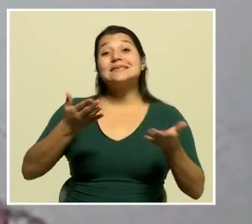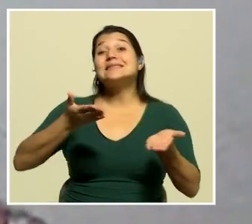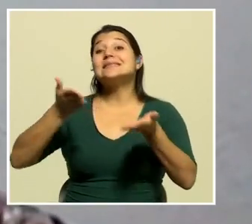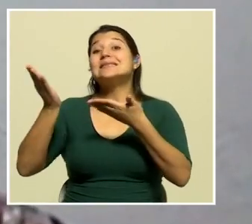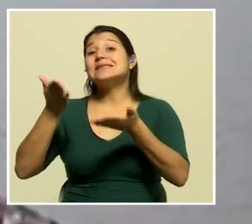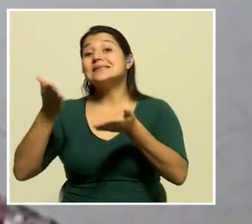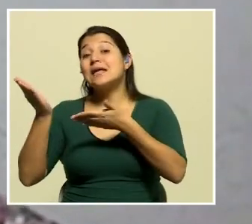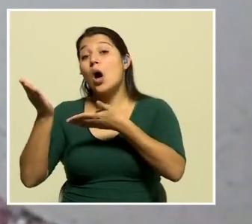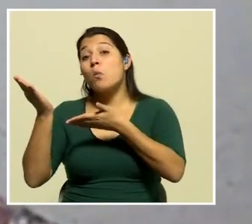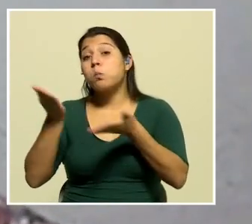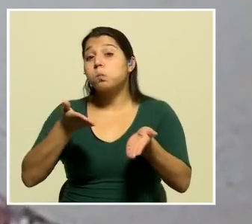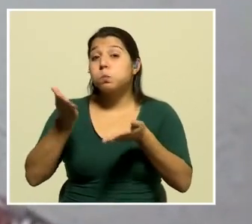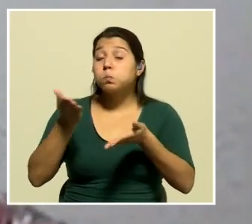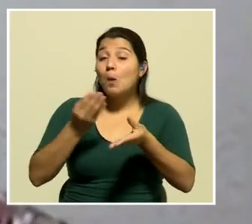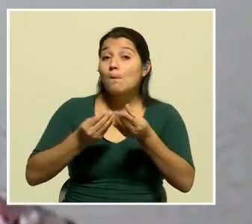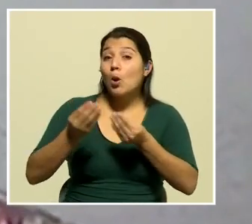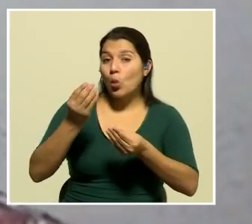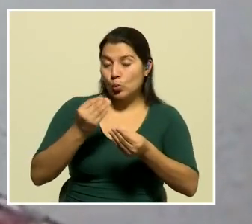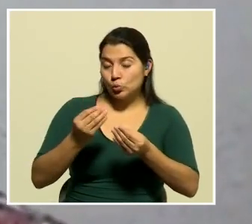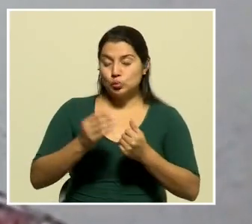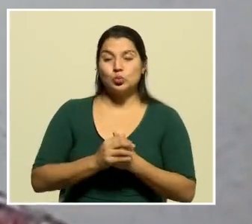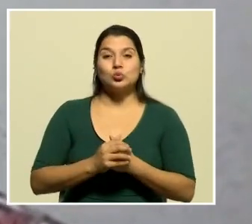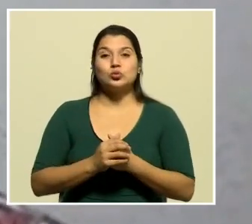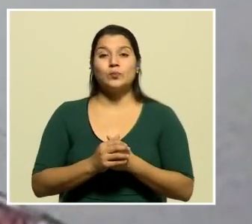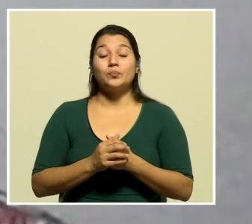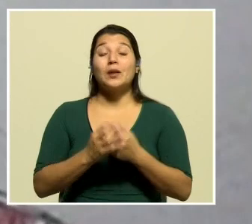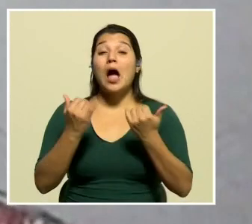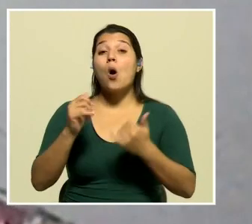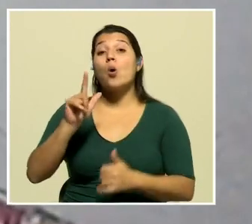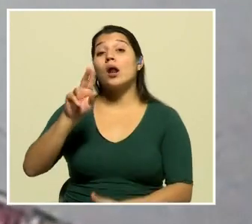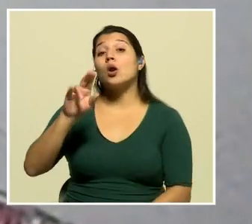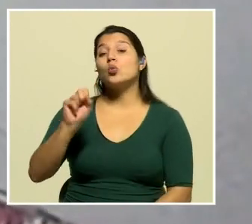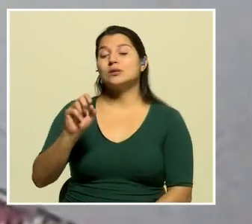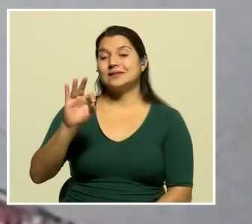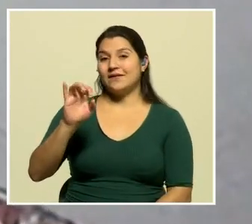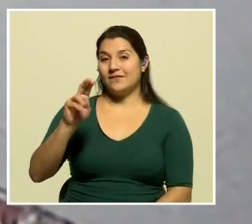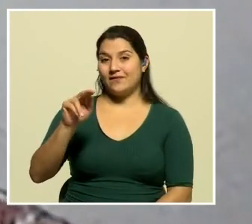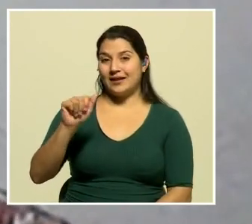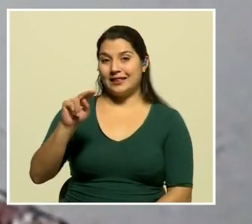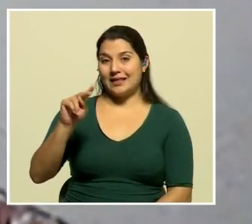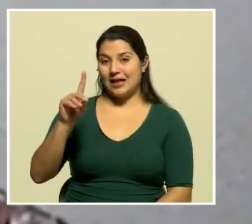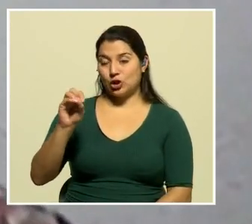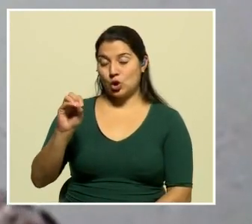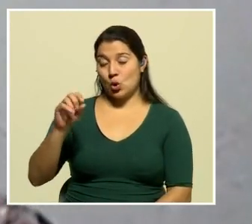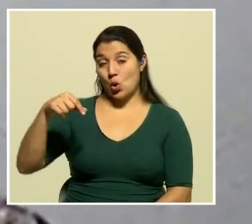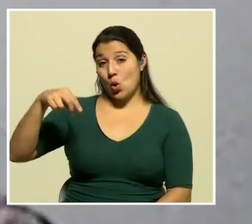que circulan en la región. Precisamente Luis Fernando Quesada, quien es